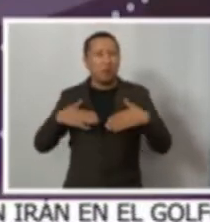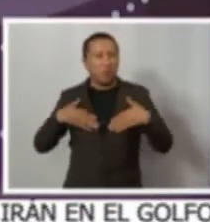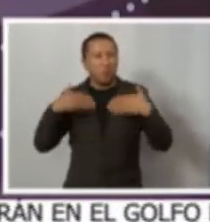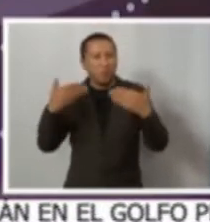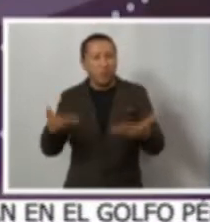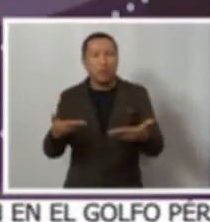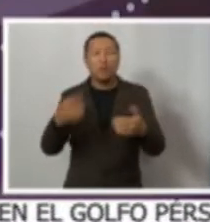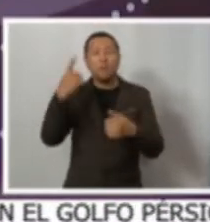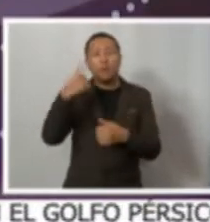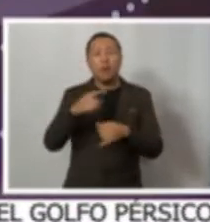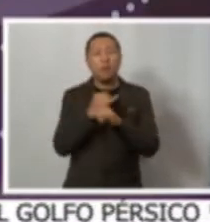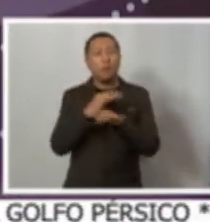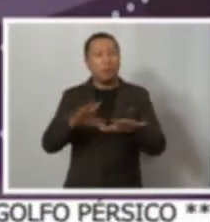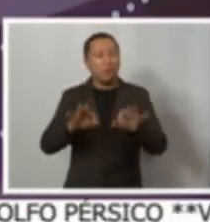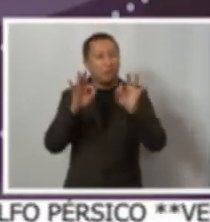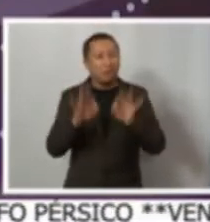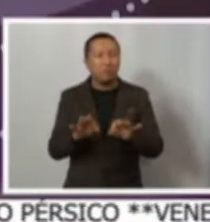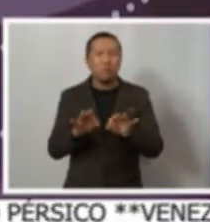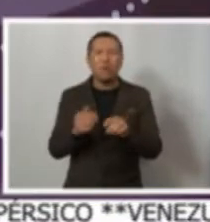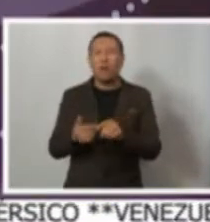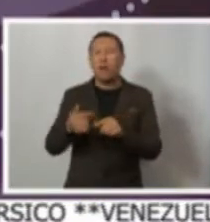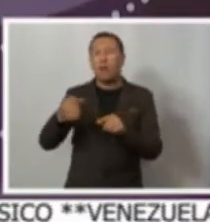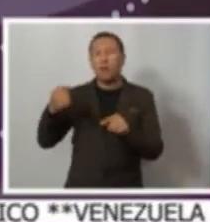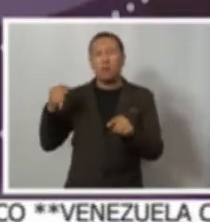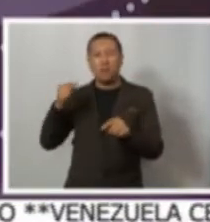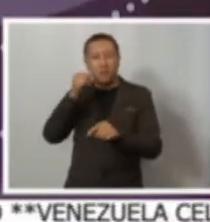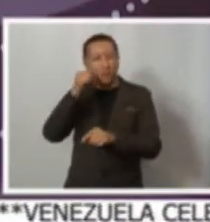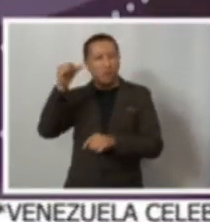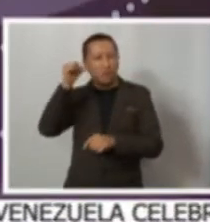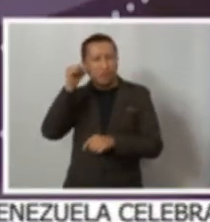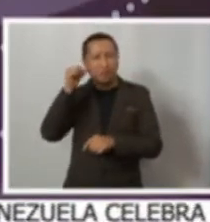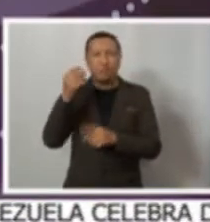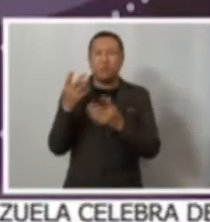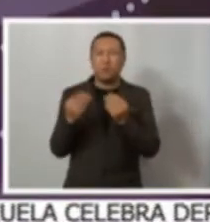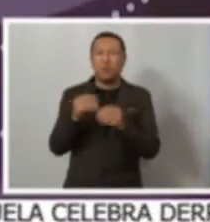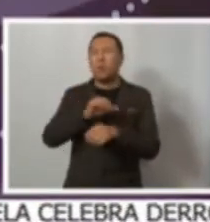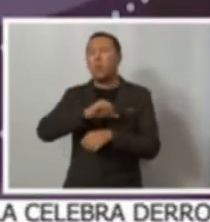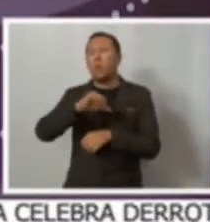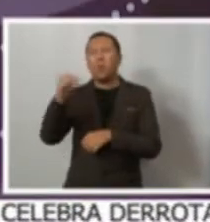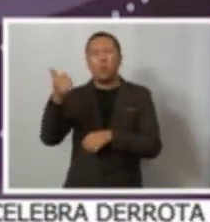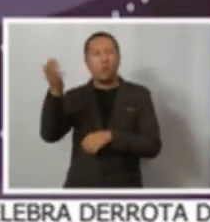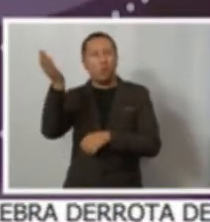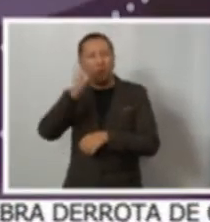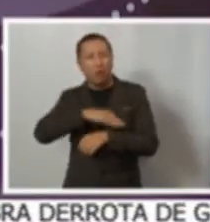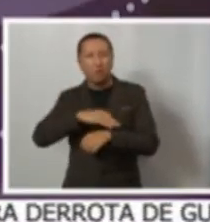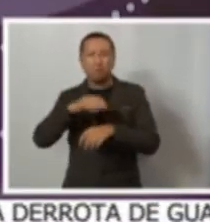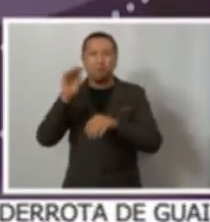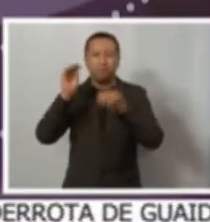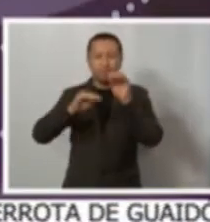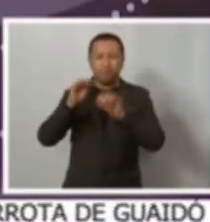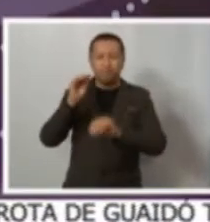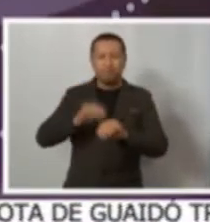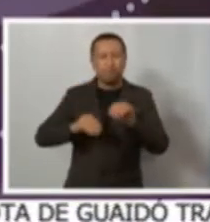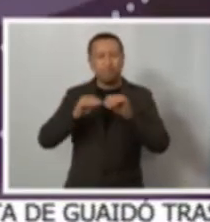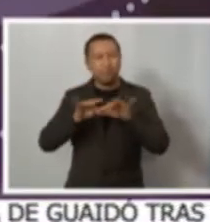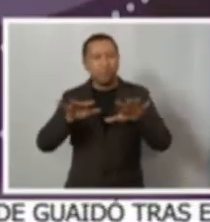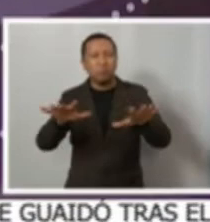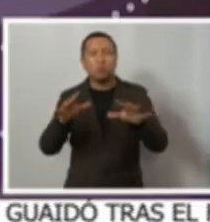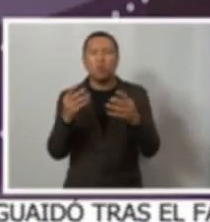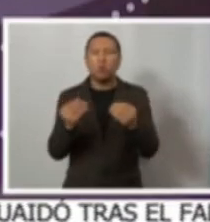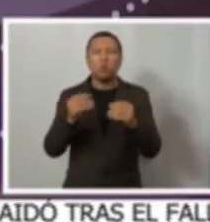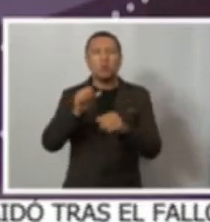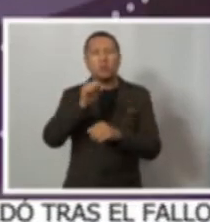no desinformar. Hubo mucha desinformación ayer en diferentes medios y tiene que ver justamente por hacer caso a